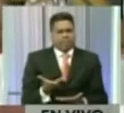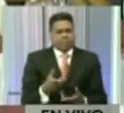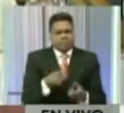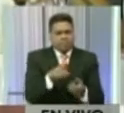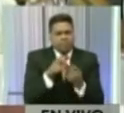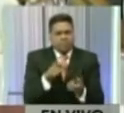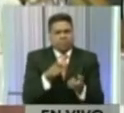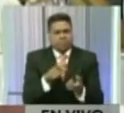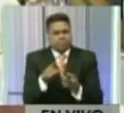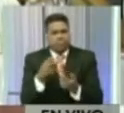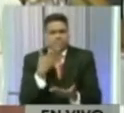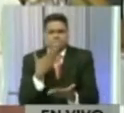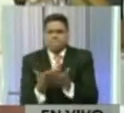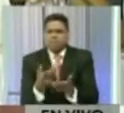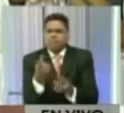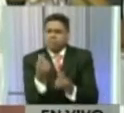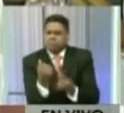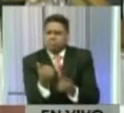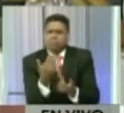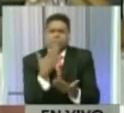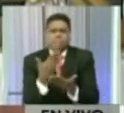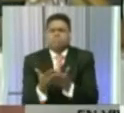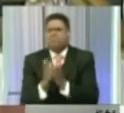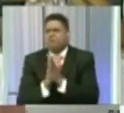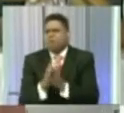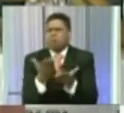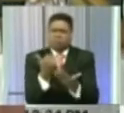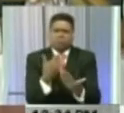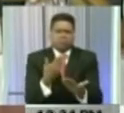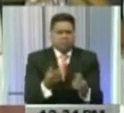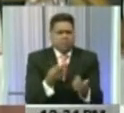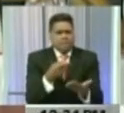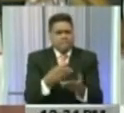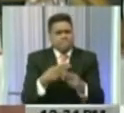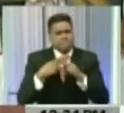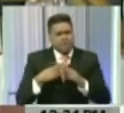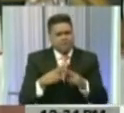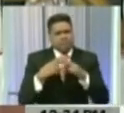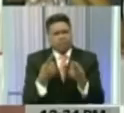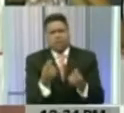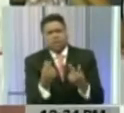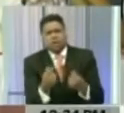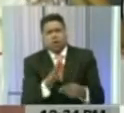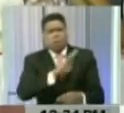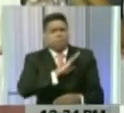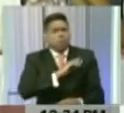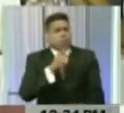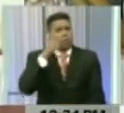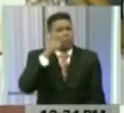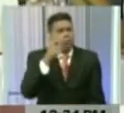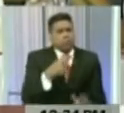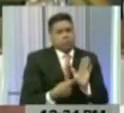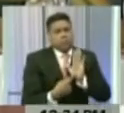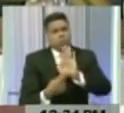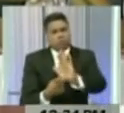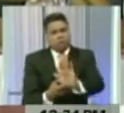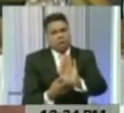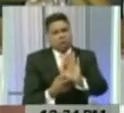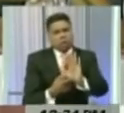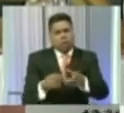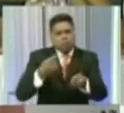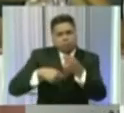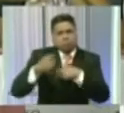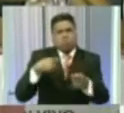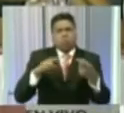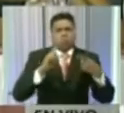llegarle a la gente. Nosotros podemos tener un sistema de distribución de alimentos propio del pueblo, que contemple bodega, contemple